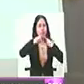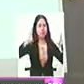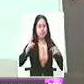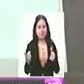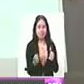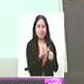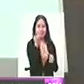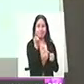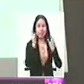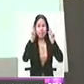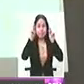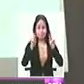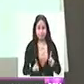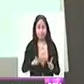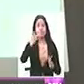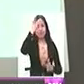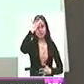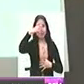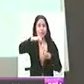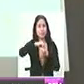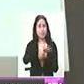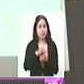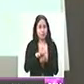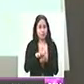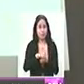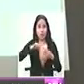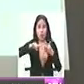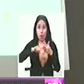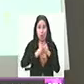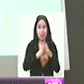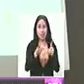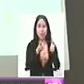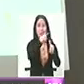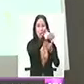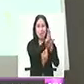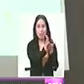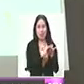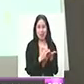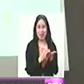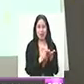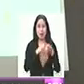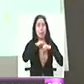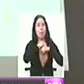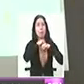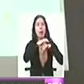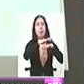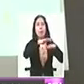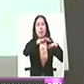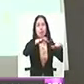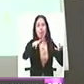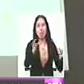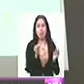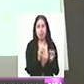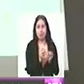de COVID, dando inicio a la fase 1 de contagio por el